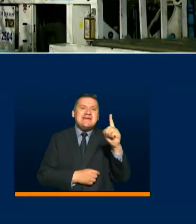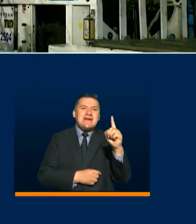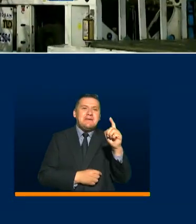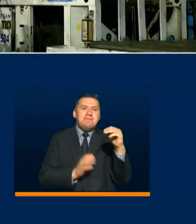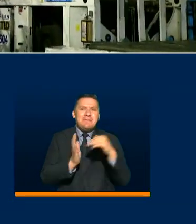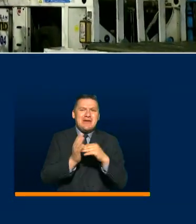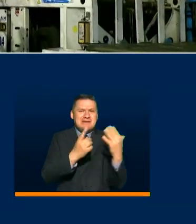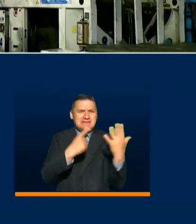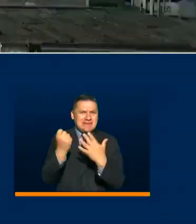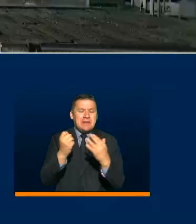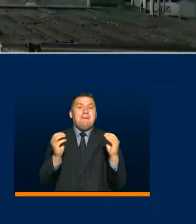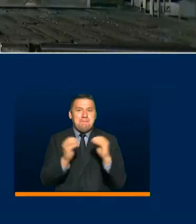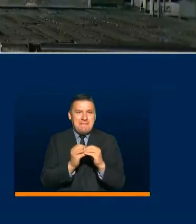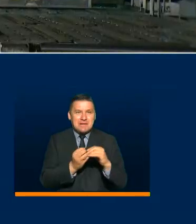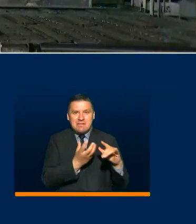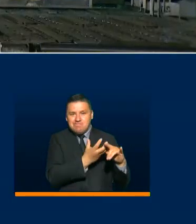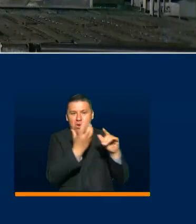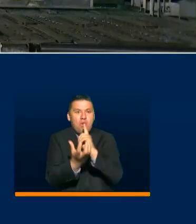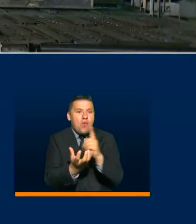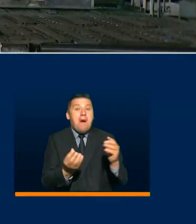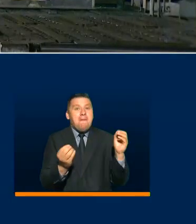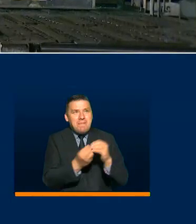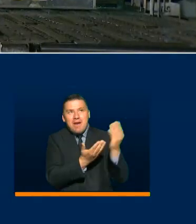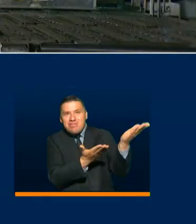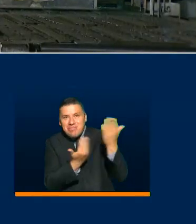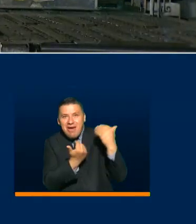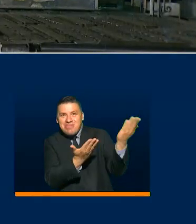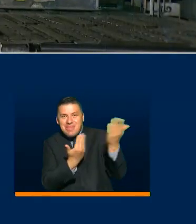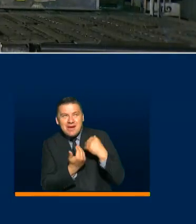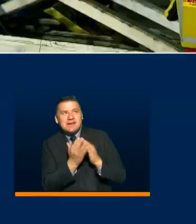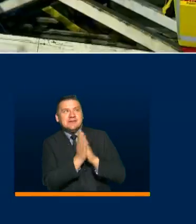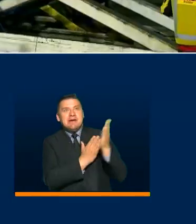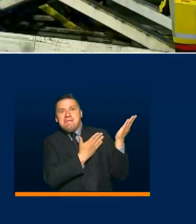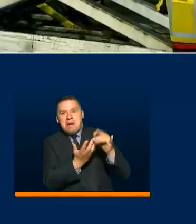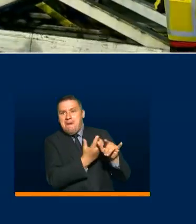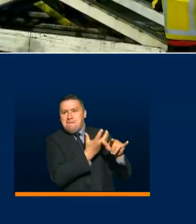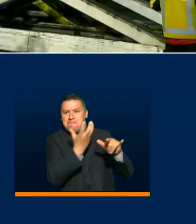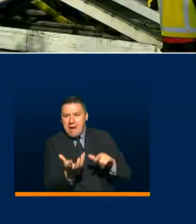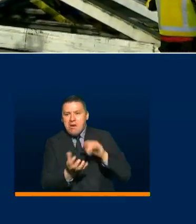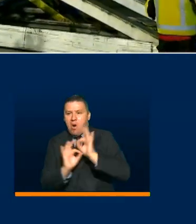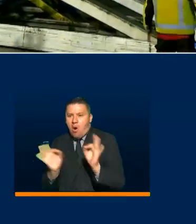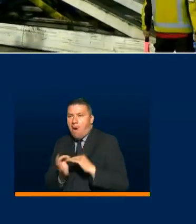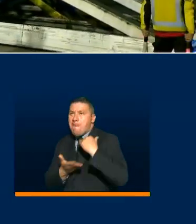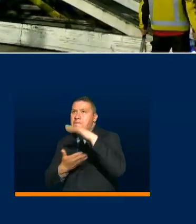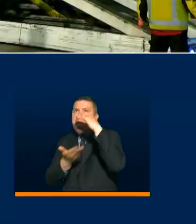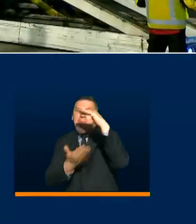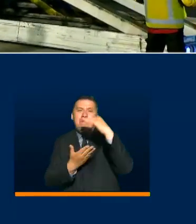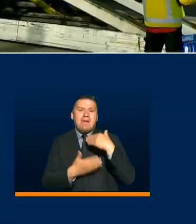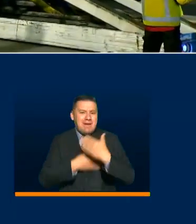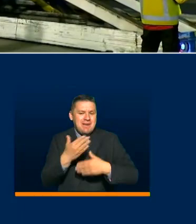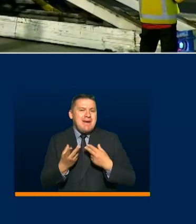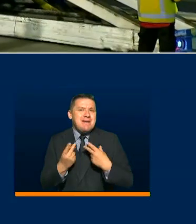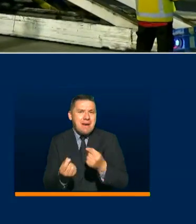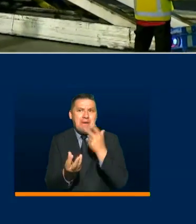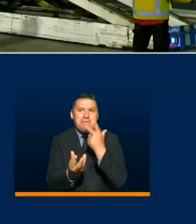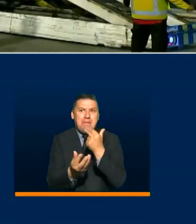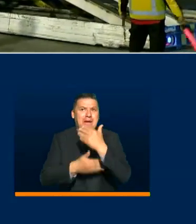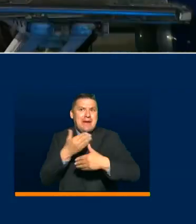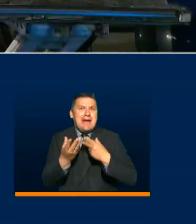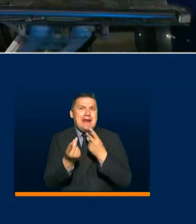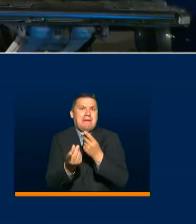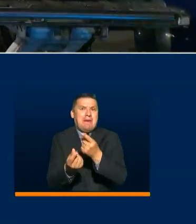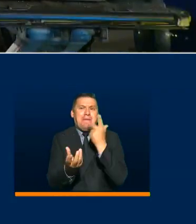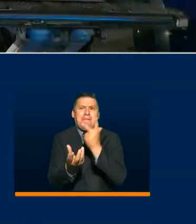100.629 vacunas que llegaron a nuestro país. Siguen llegando las vacunas, sigue el proceso de distribución, estamos acelerando el ritmo de vacunación